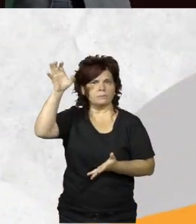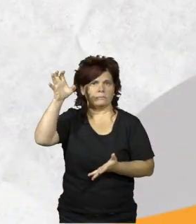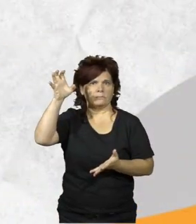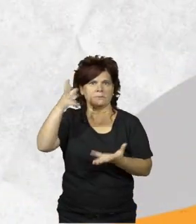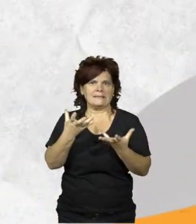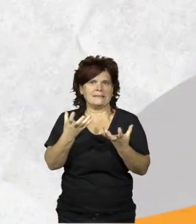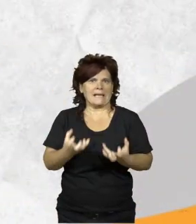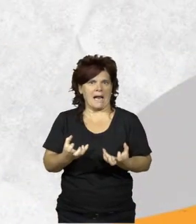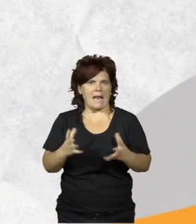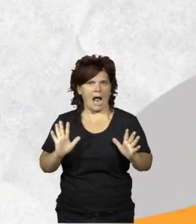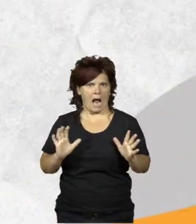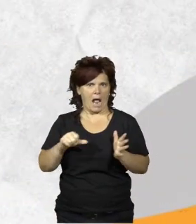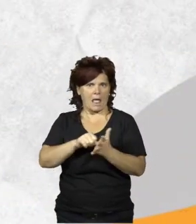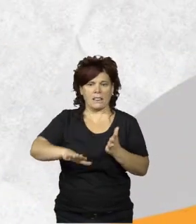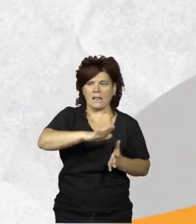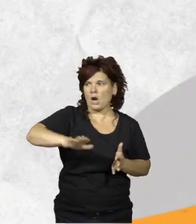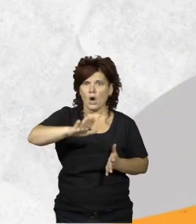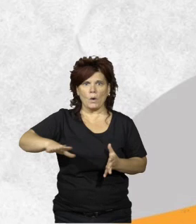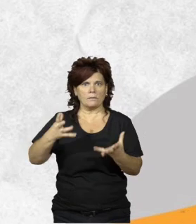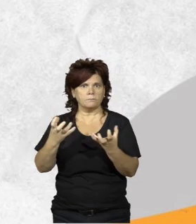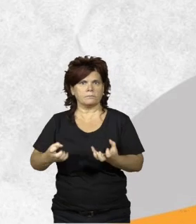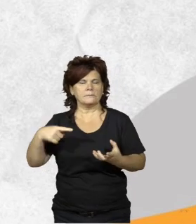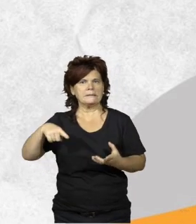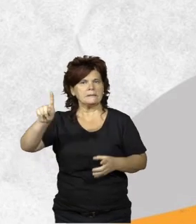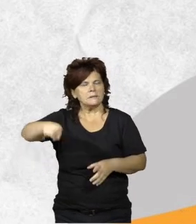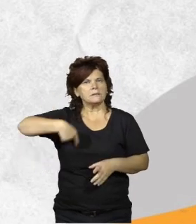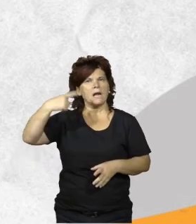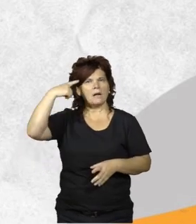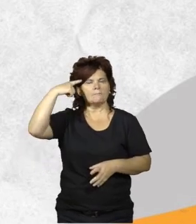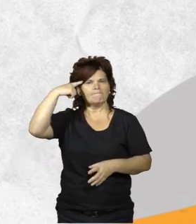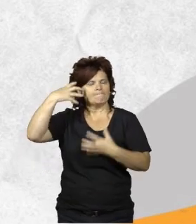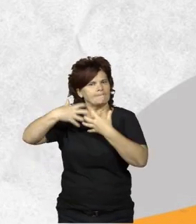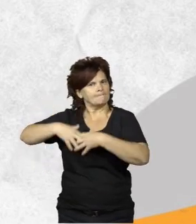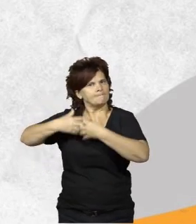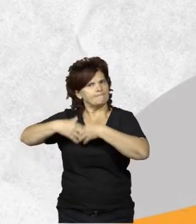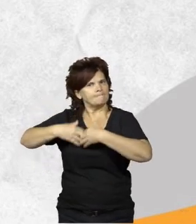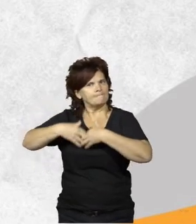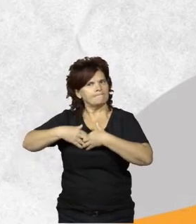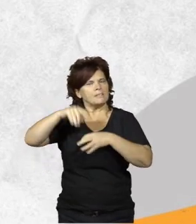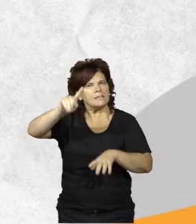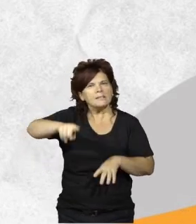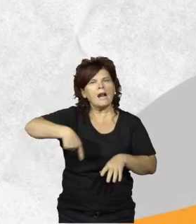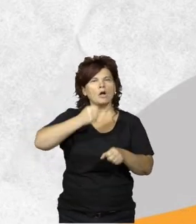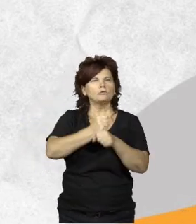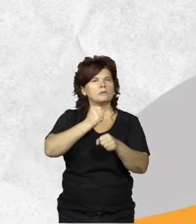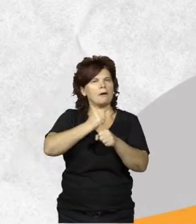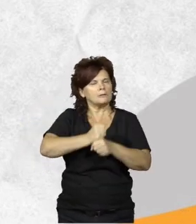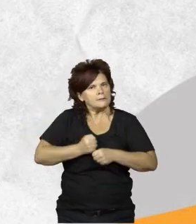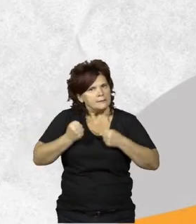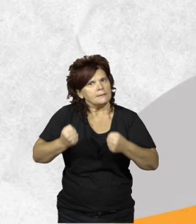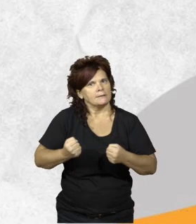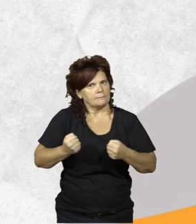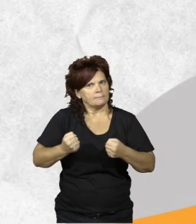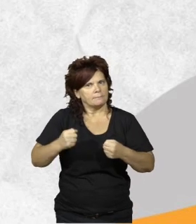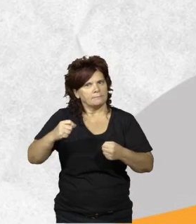Esto ayudó a tomar conciencia de nuestra sociedad y eso nos hizo trabajar el doble, nos hizo ver